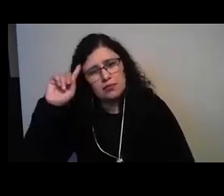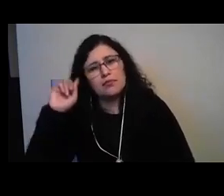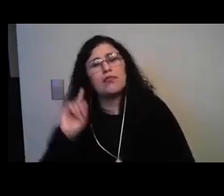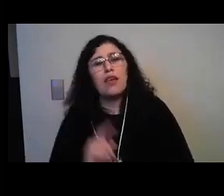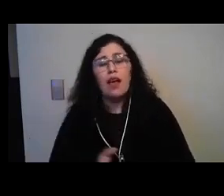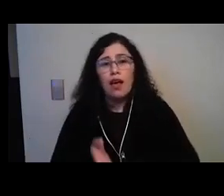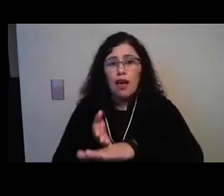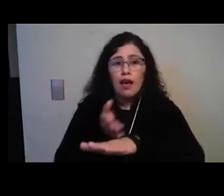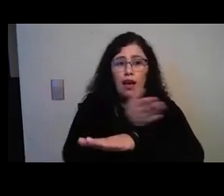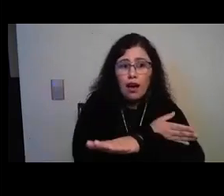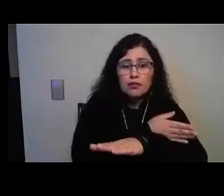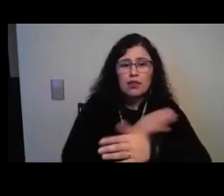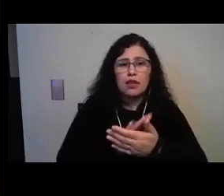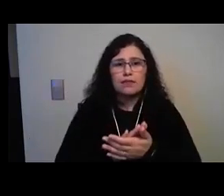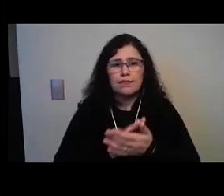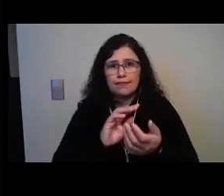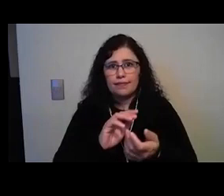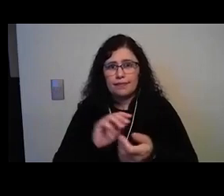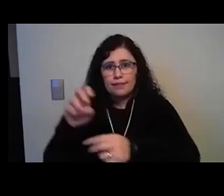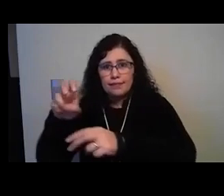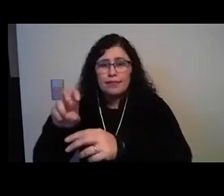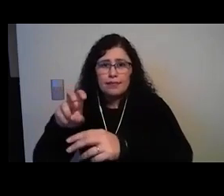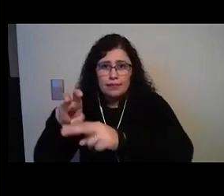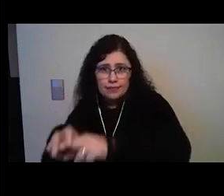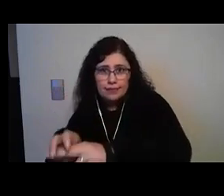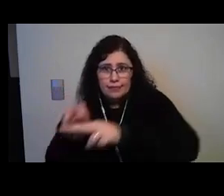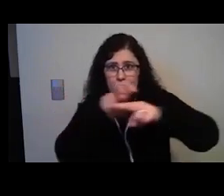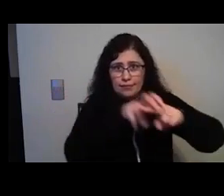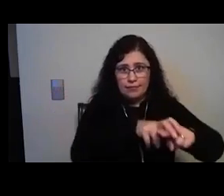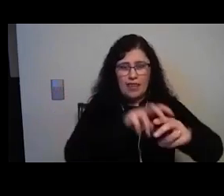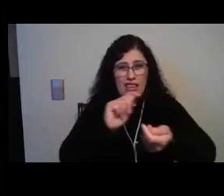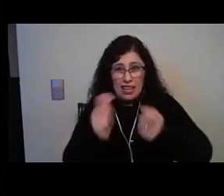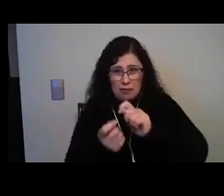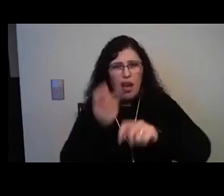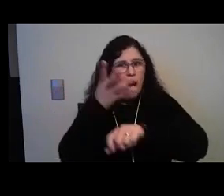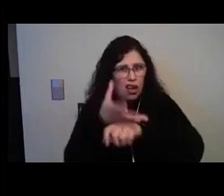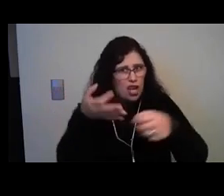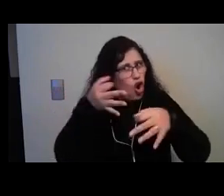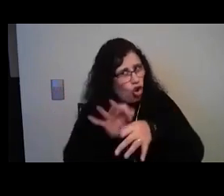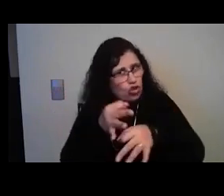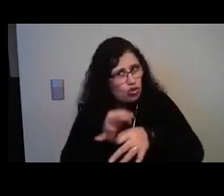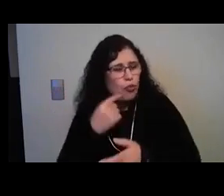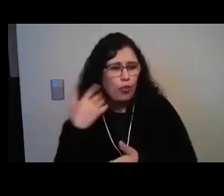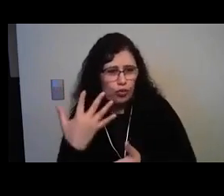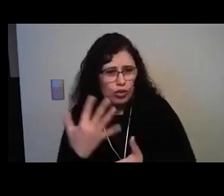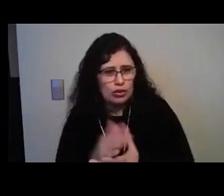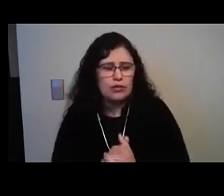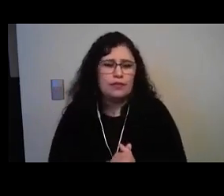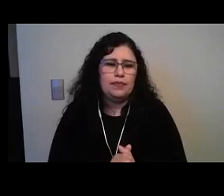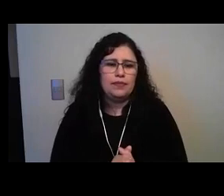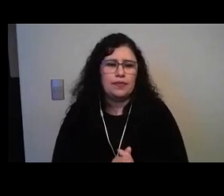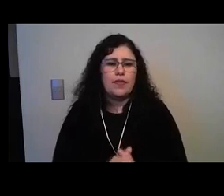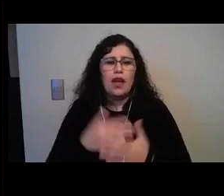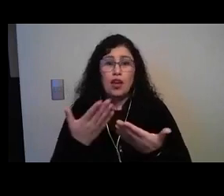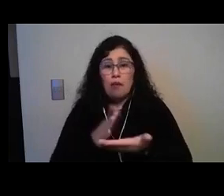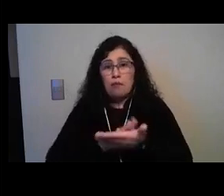Antes de realizar una transferencia propiamente tal, hay unos consejos que son importantes tener presentes. Si usted va a